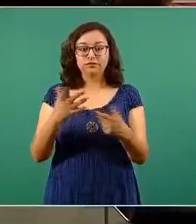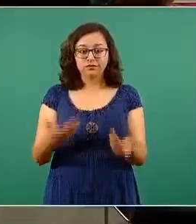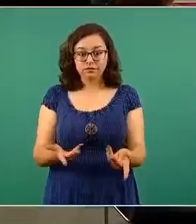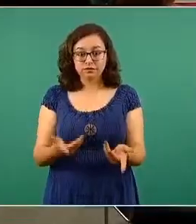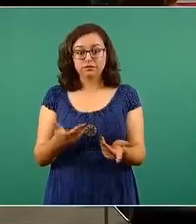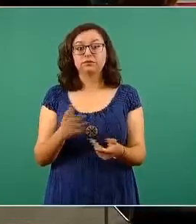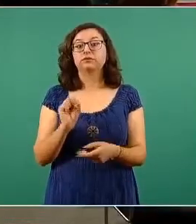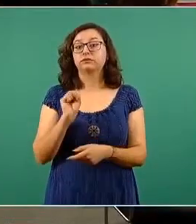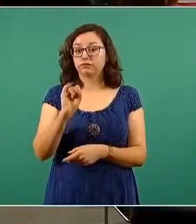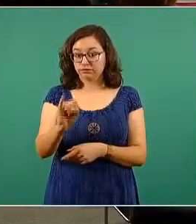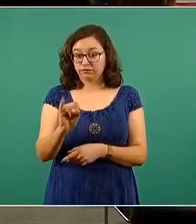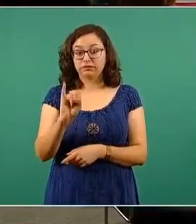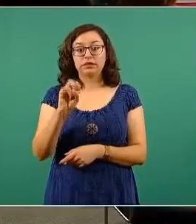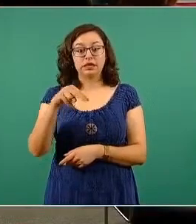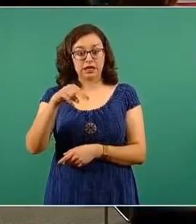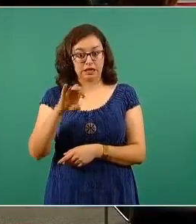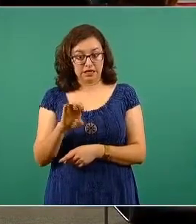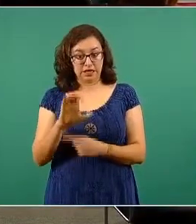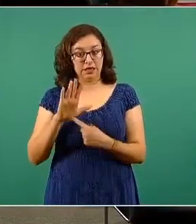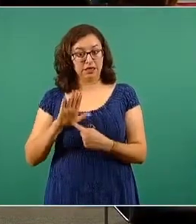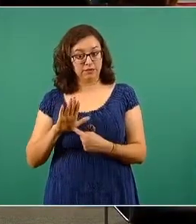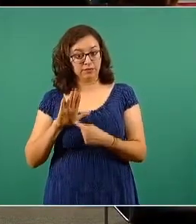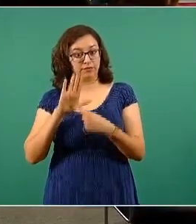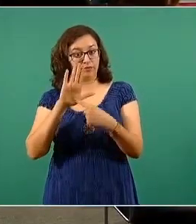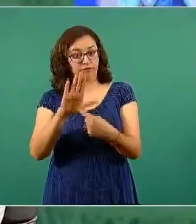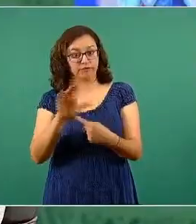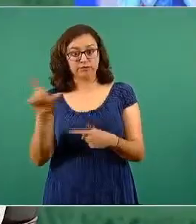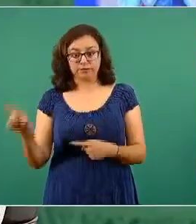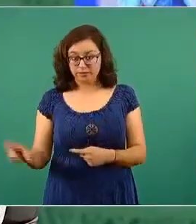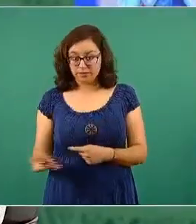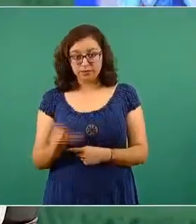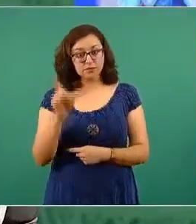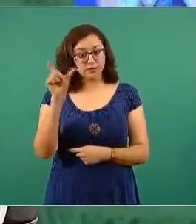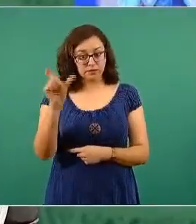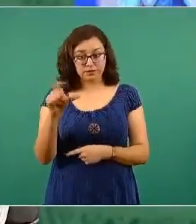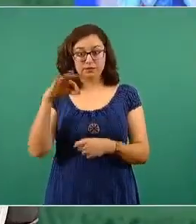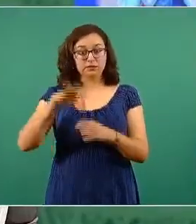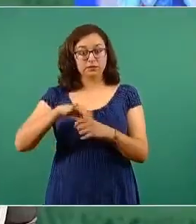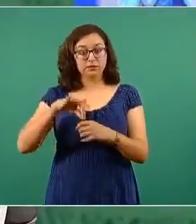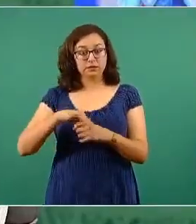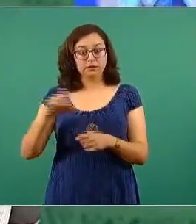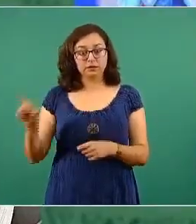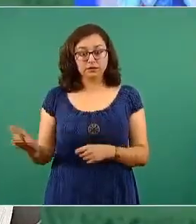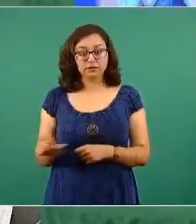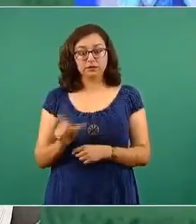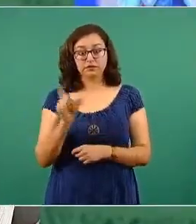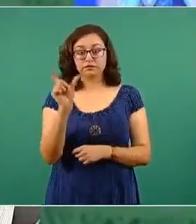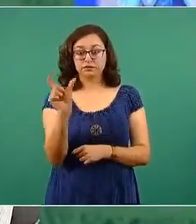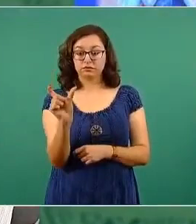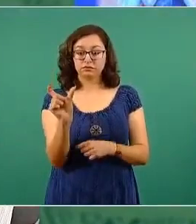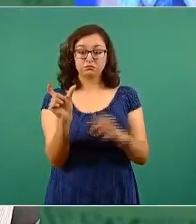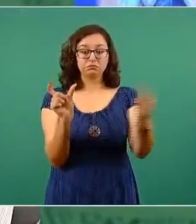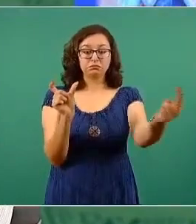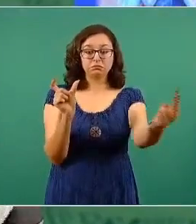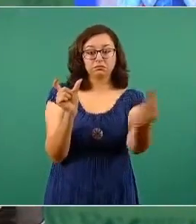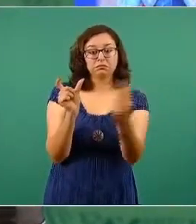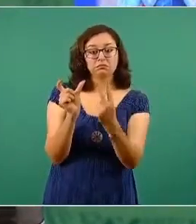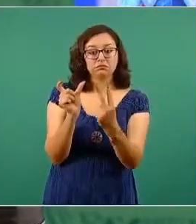que obviamente tiene que presentar su credencial de elector, la tiene que llevar consigo, pero bastará con que se la